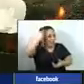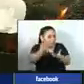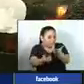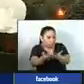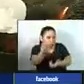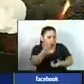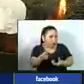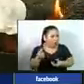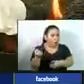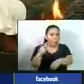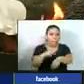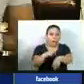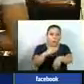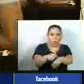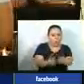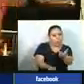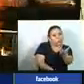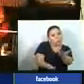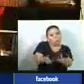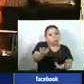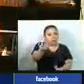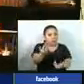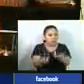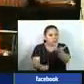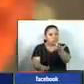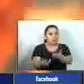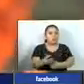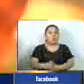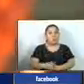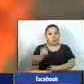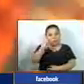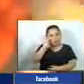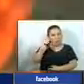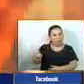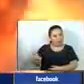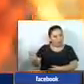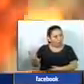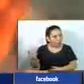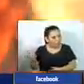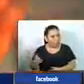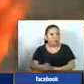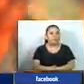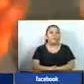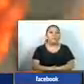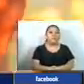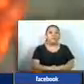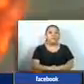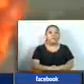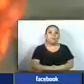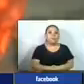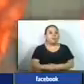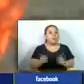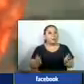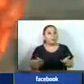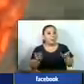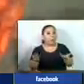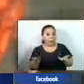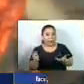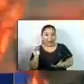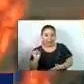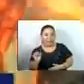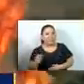esté ardiendo mire el resultado y todo porque